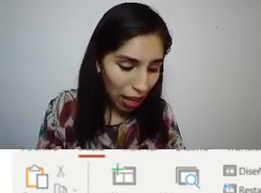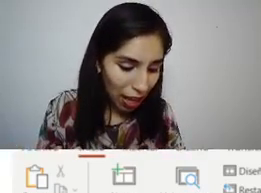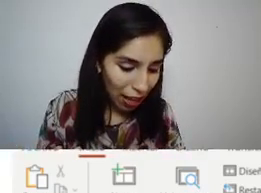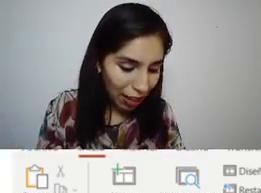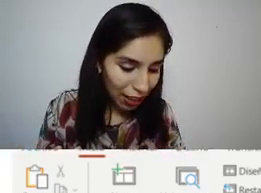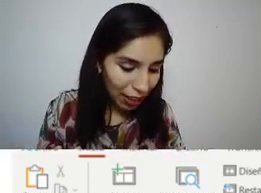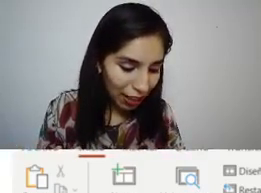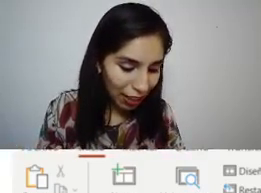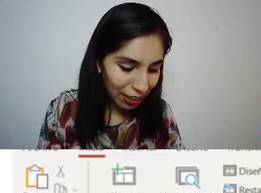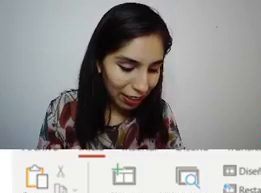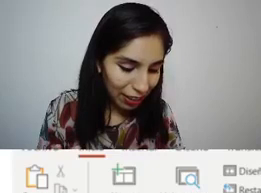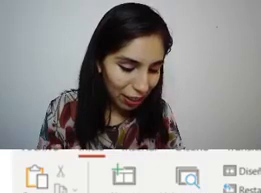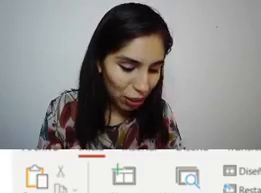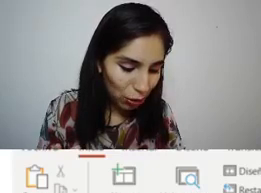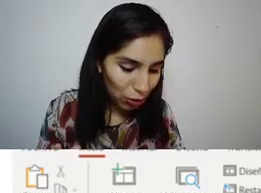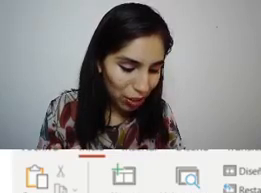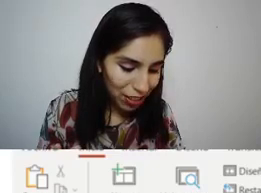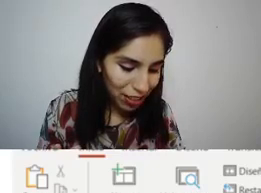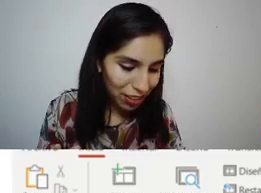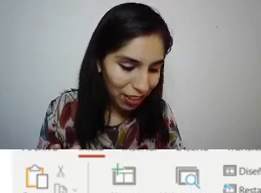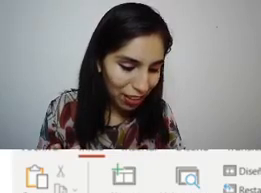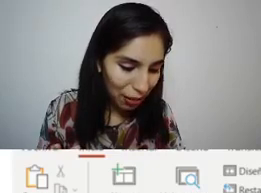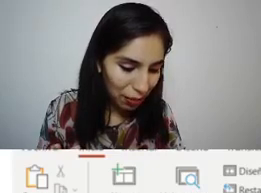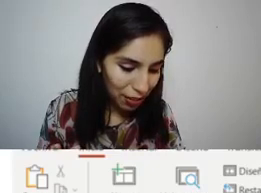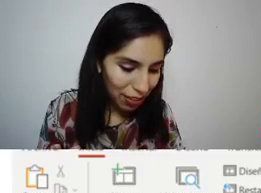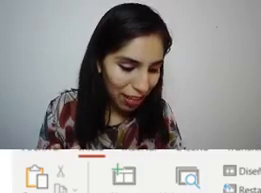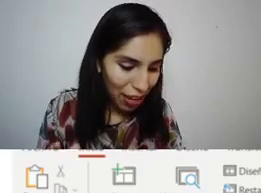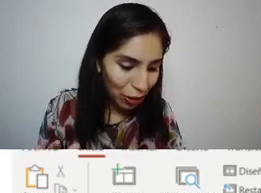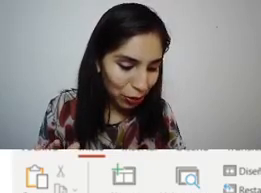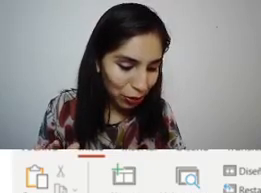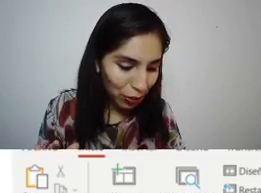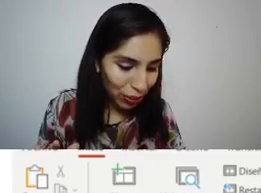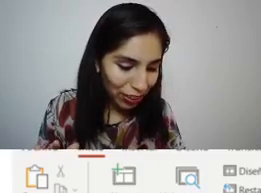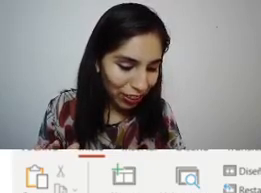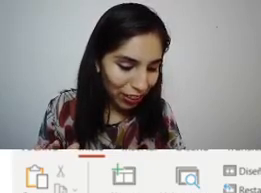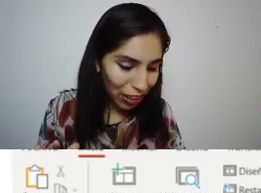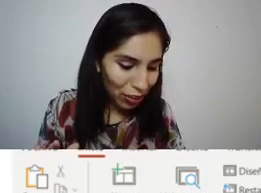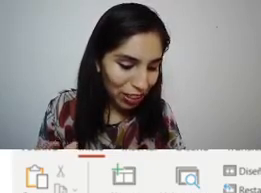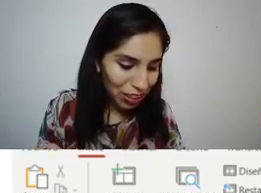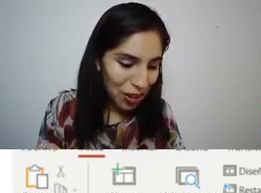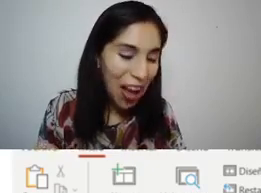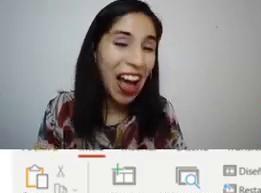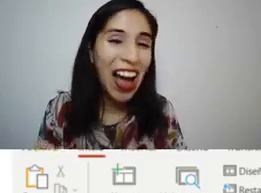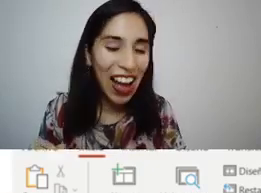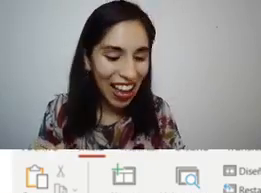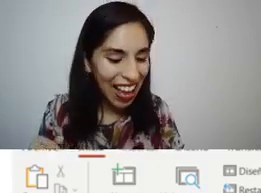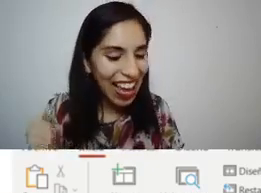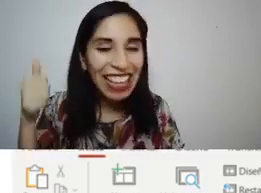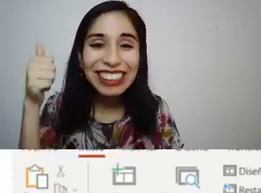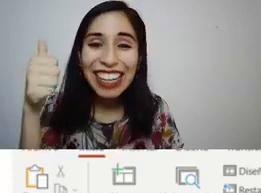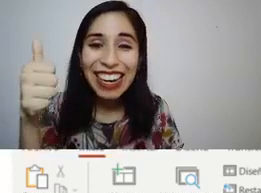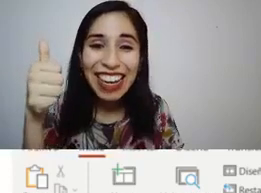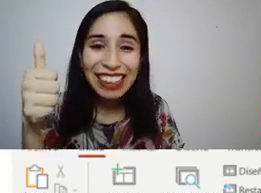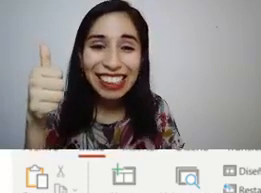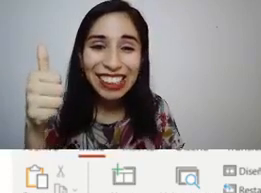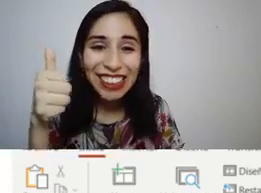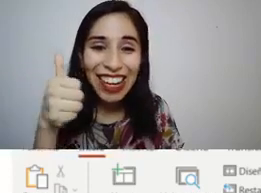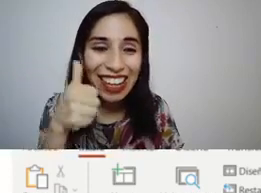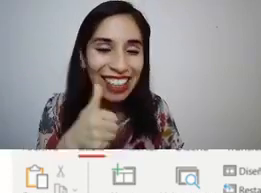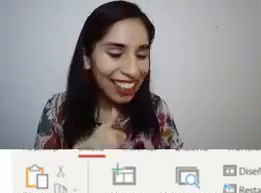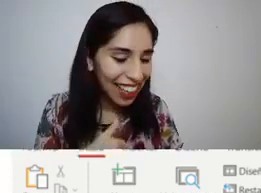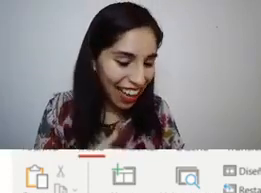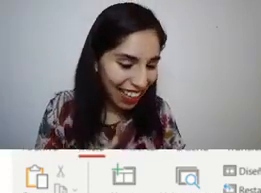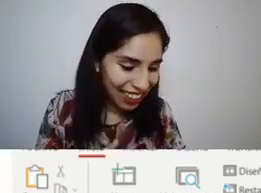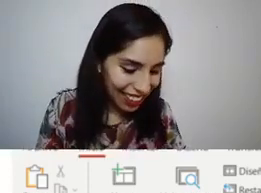ajá entendido si se entiende mis cursos que tengo que hacer excelente